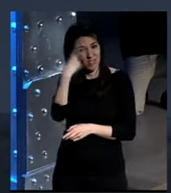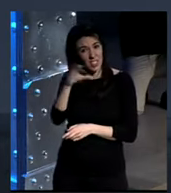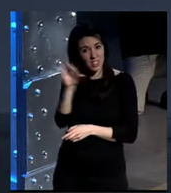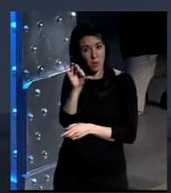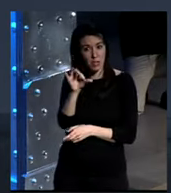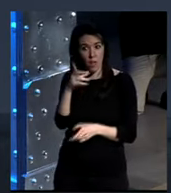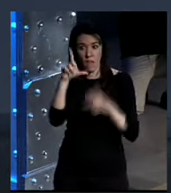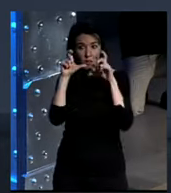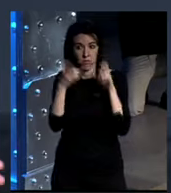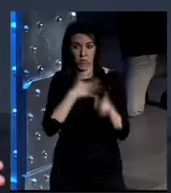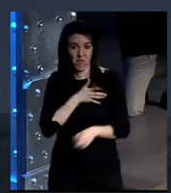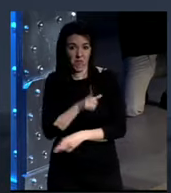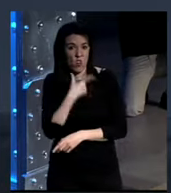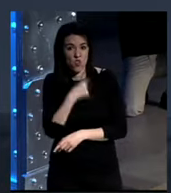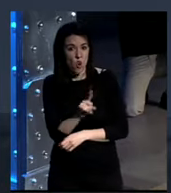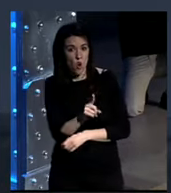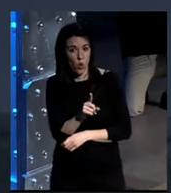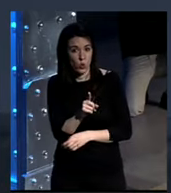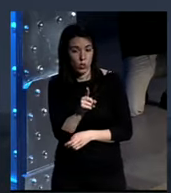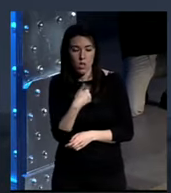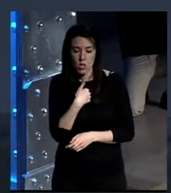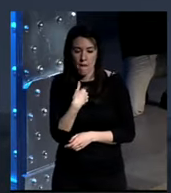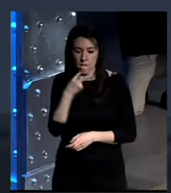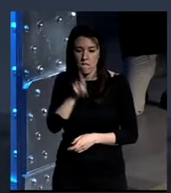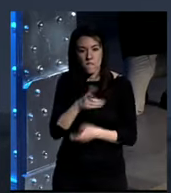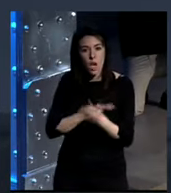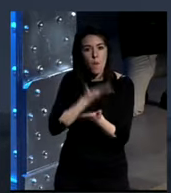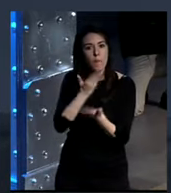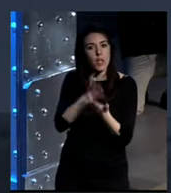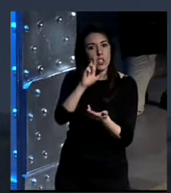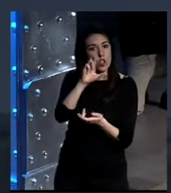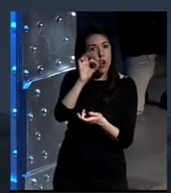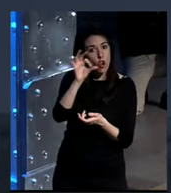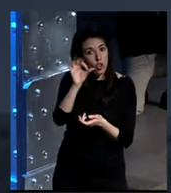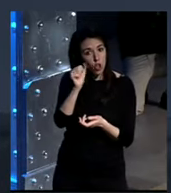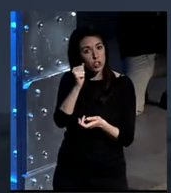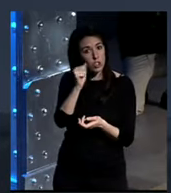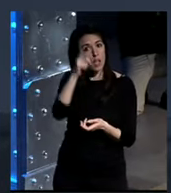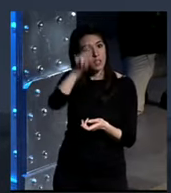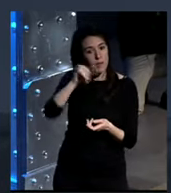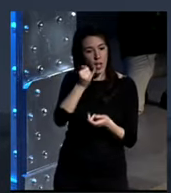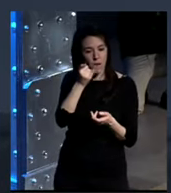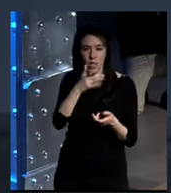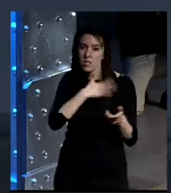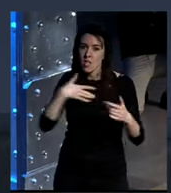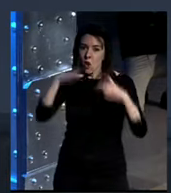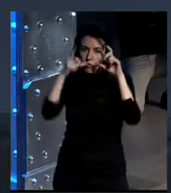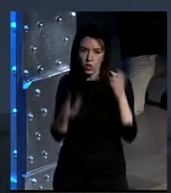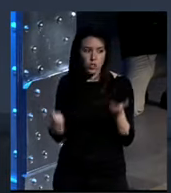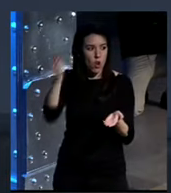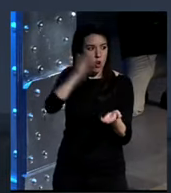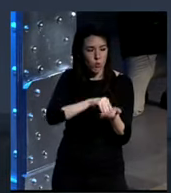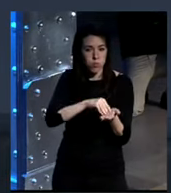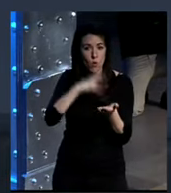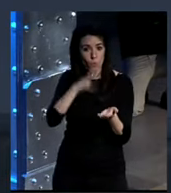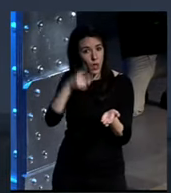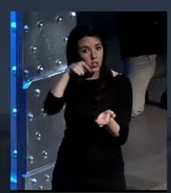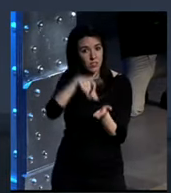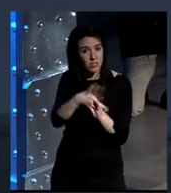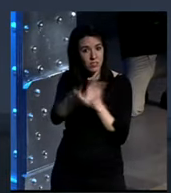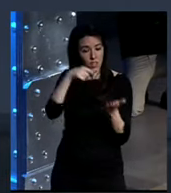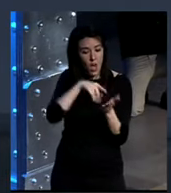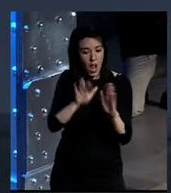de fotografías, en general, pero yo incluso le pedí a Rosa y sobre todo a Javier, vamos a poner la fotografía porque este es